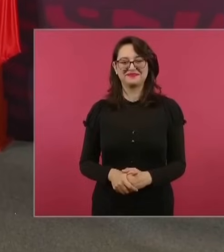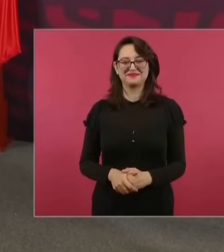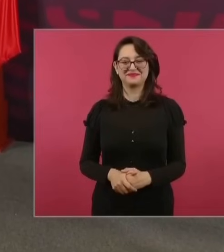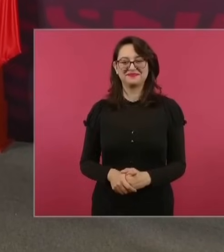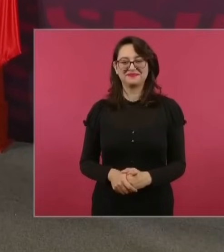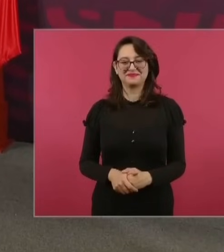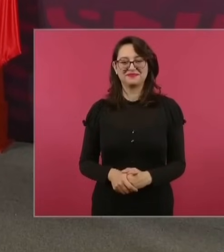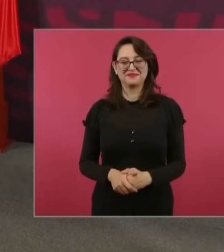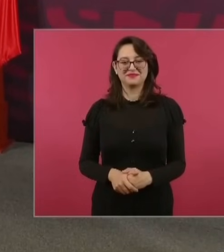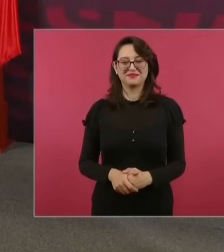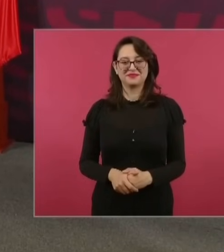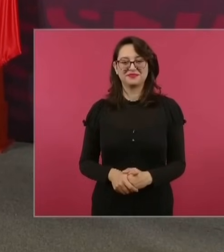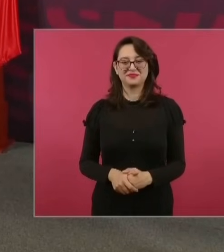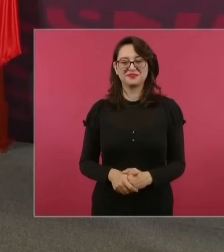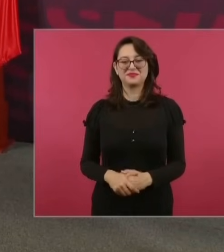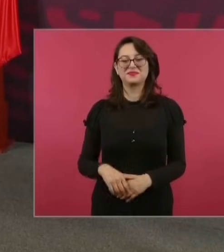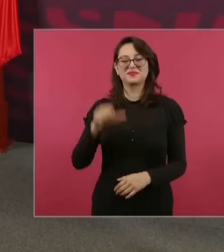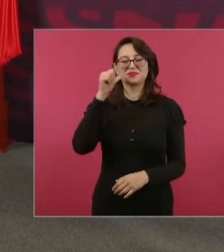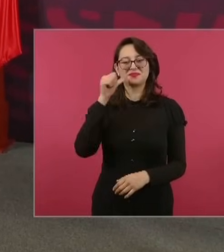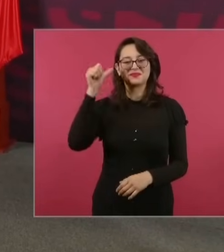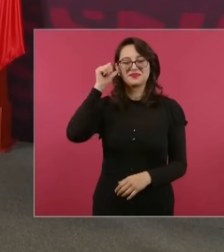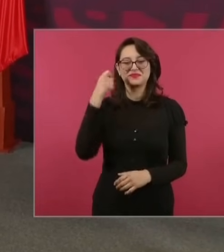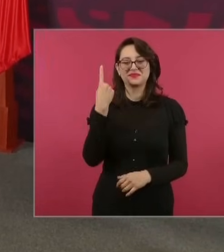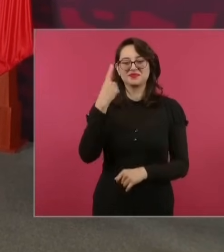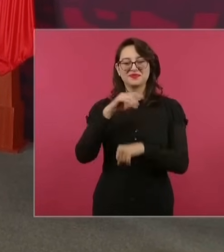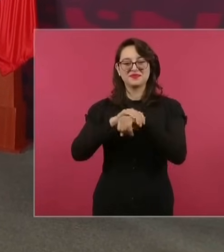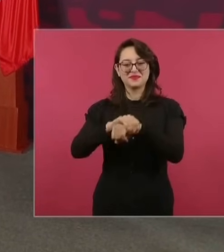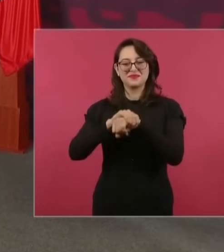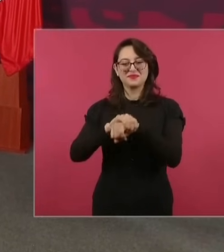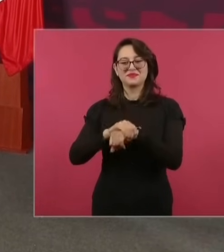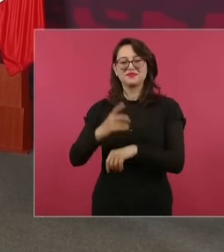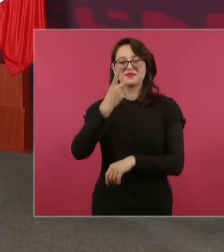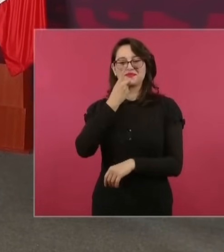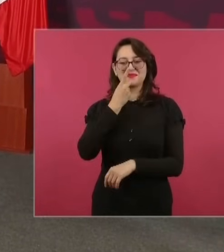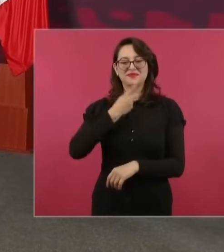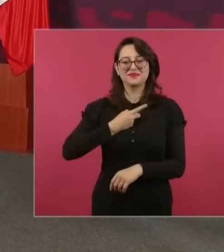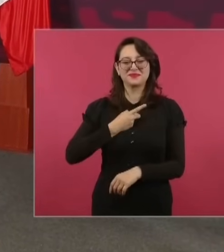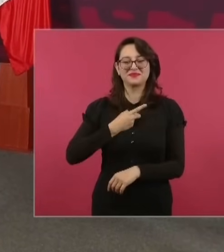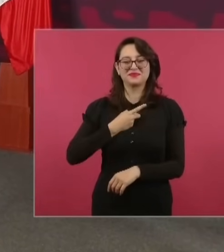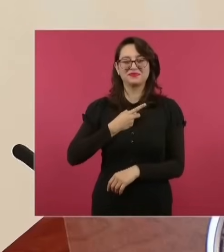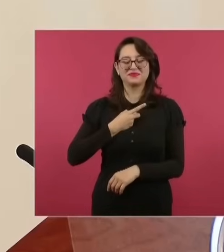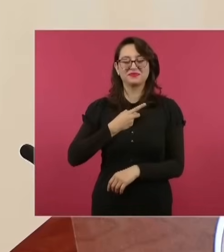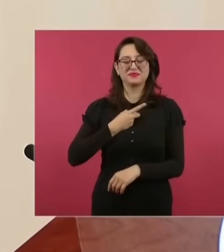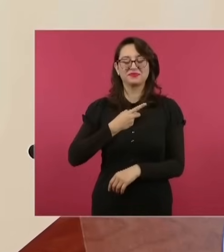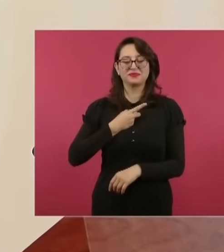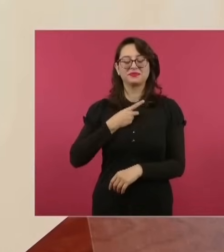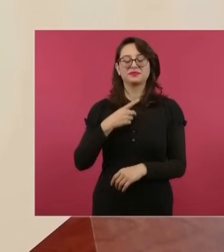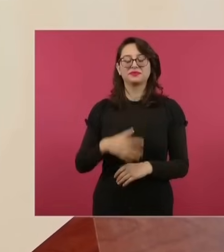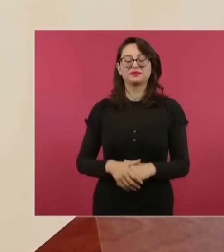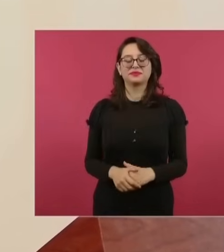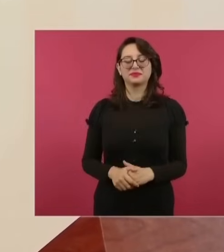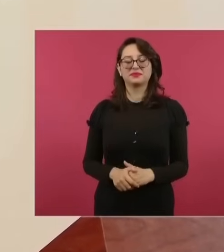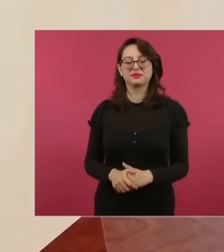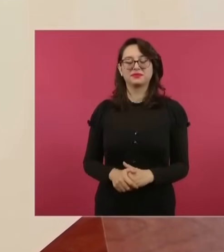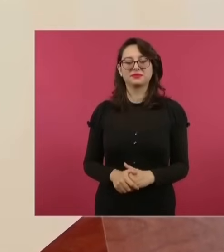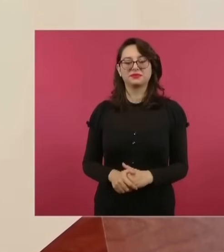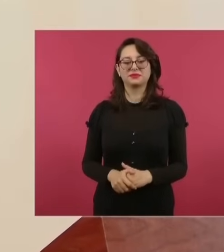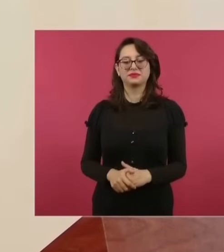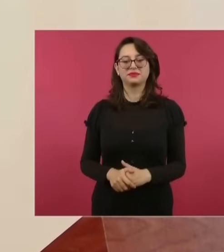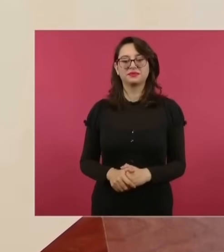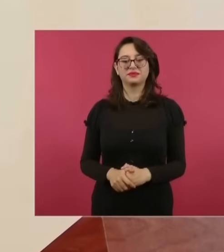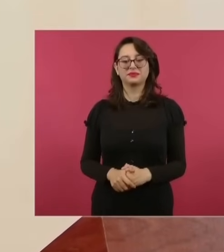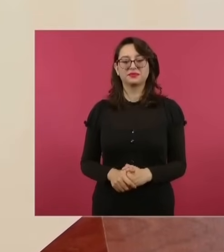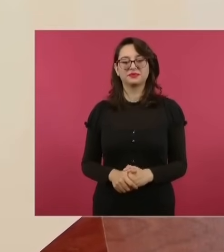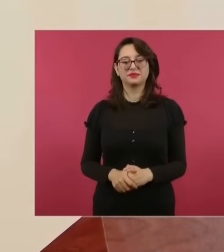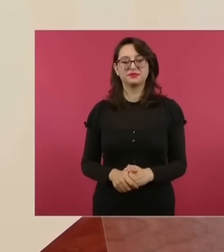más profundo que eso. Hagamos un lado todo lo que le digo, de si filias, fobias, el presidente de la República debe haber abordado inmediatamente el